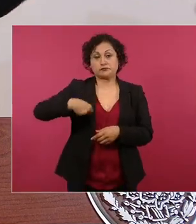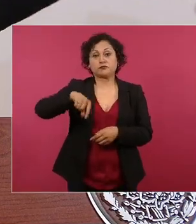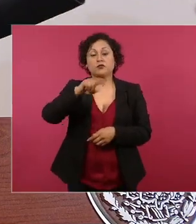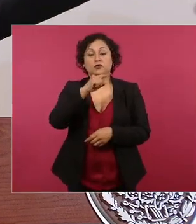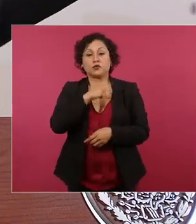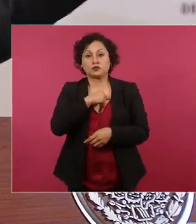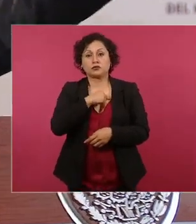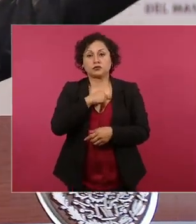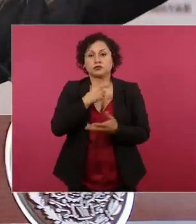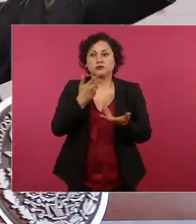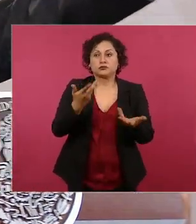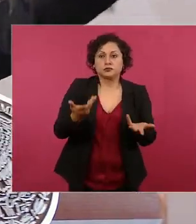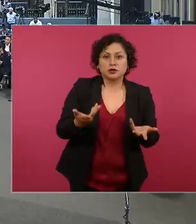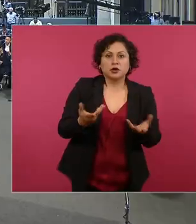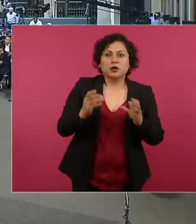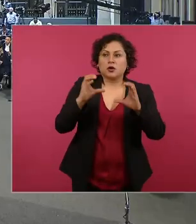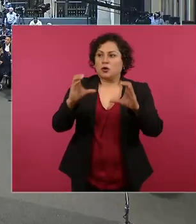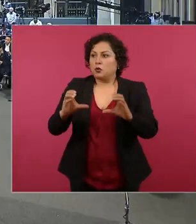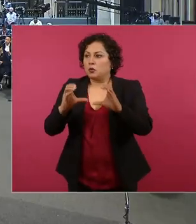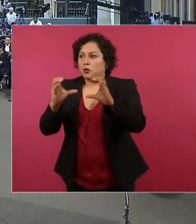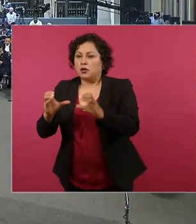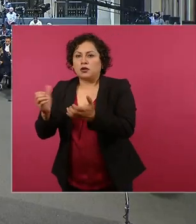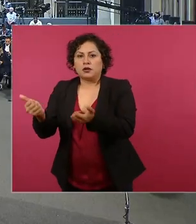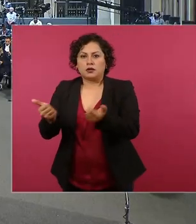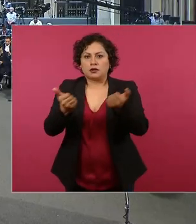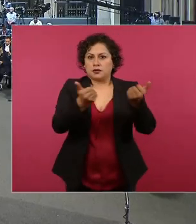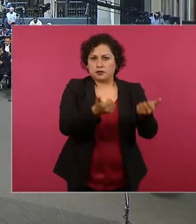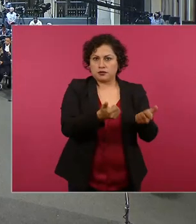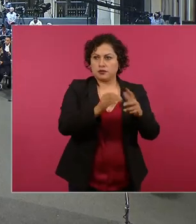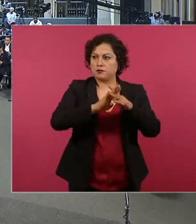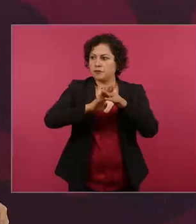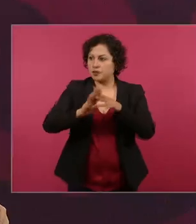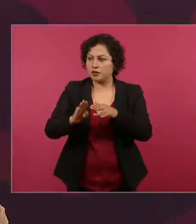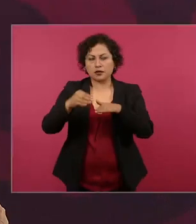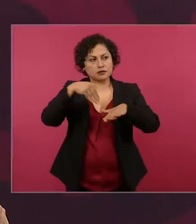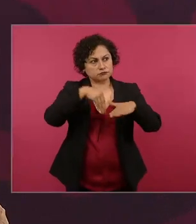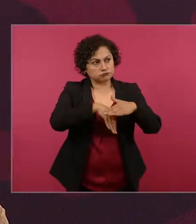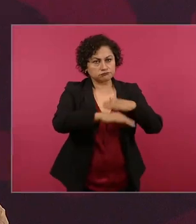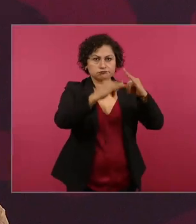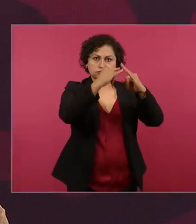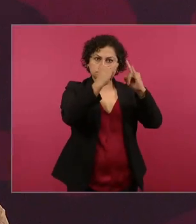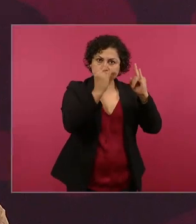de mantener albergues y apoyarlos en el sur,